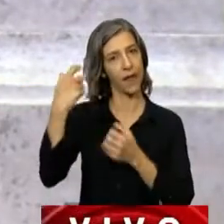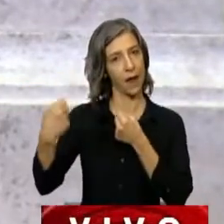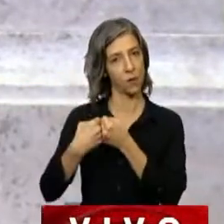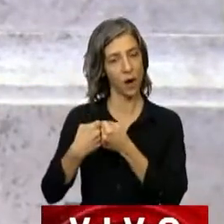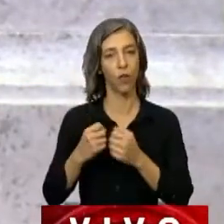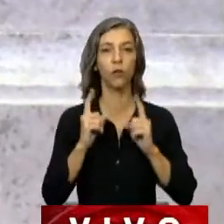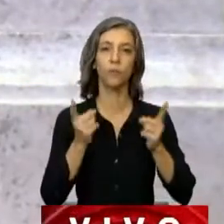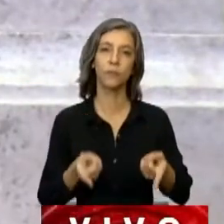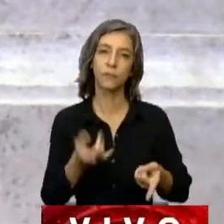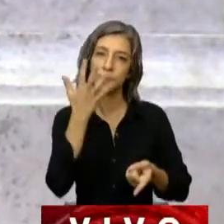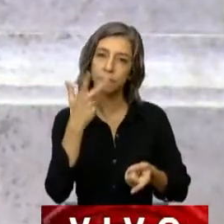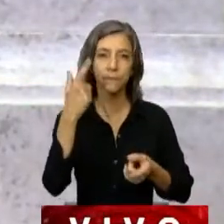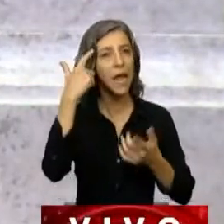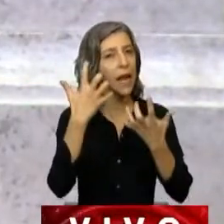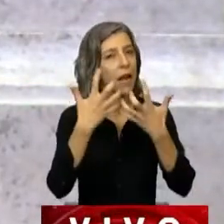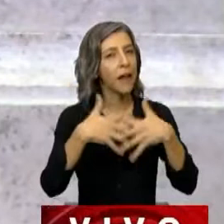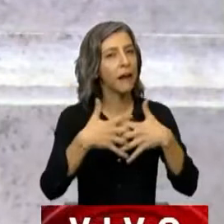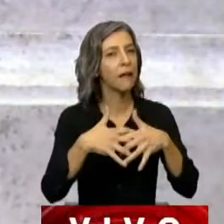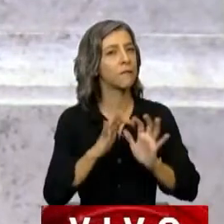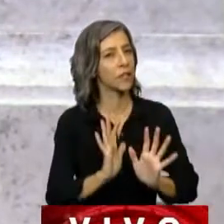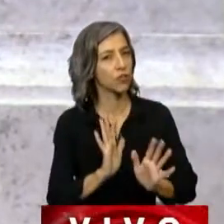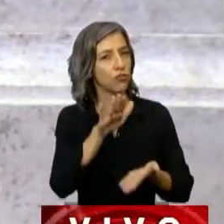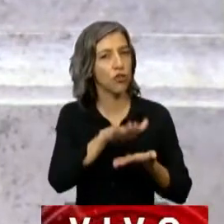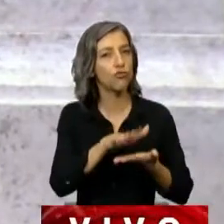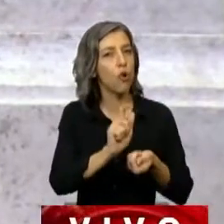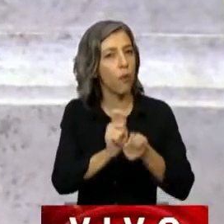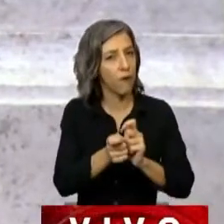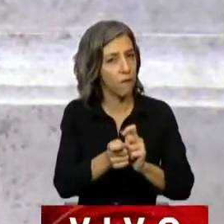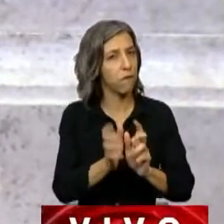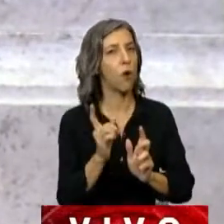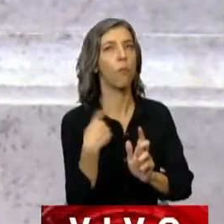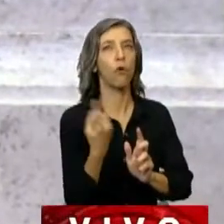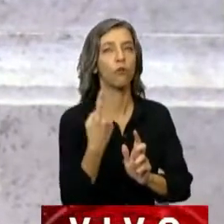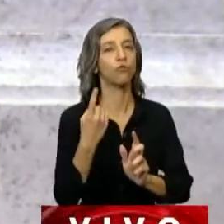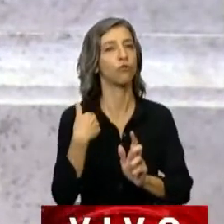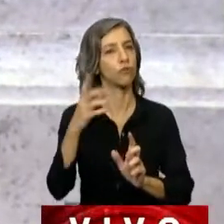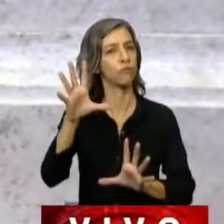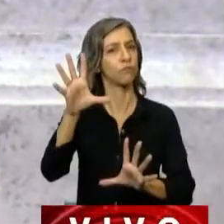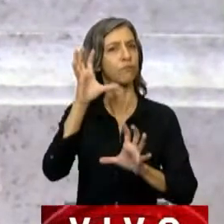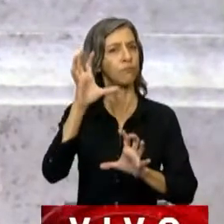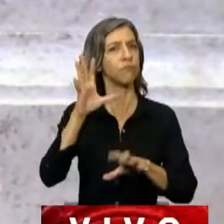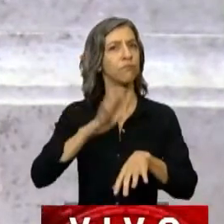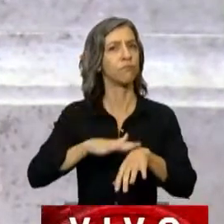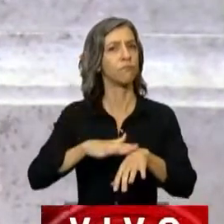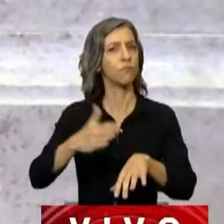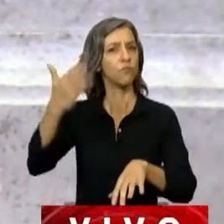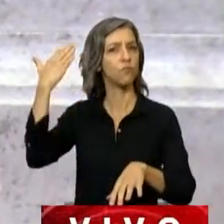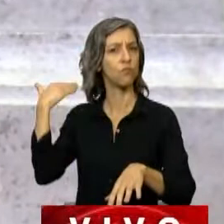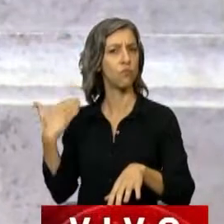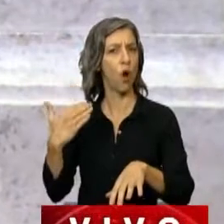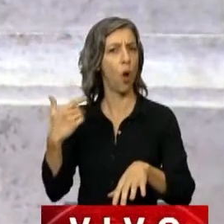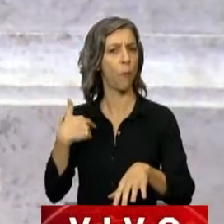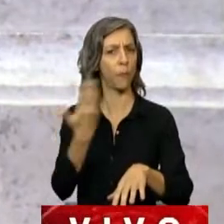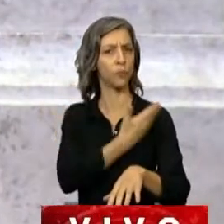breve reflexión sobre la reforma. Esta es recordada por el impacto que tuvo respecto a las formas